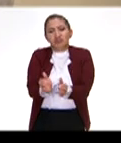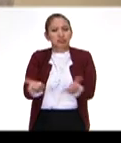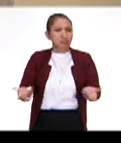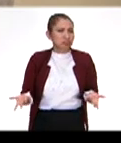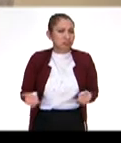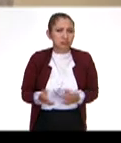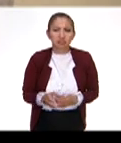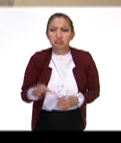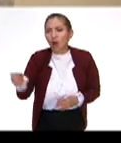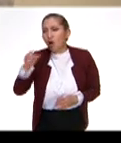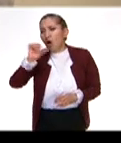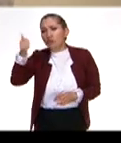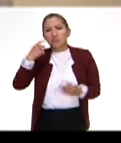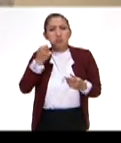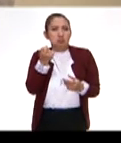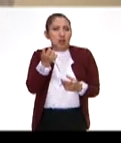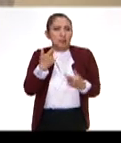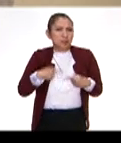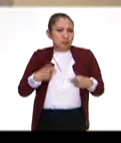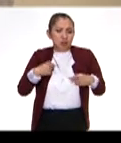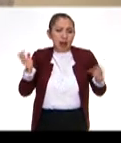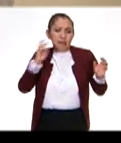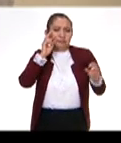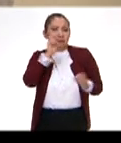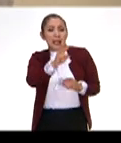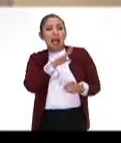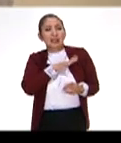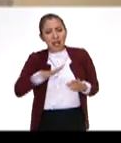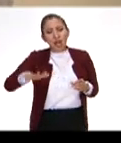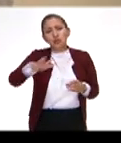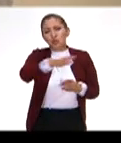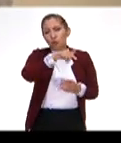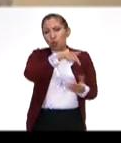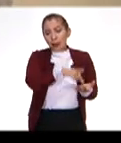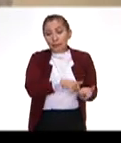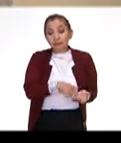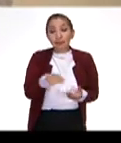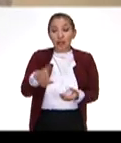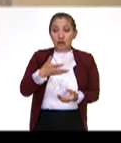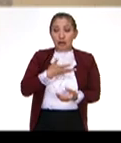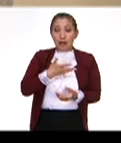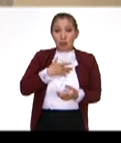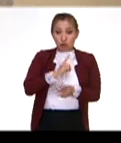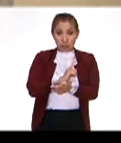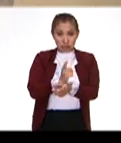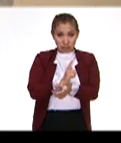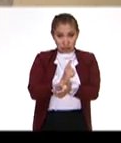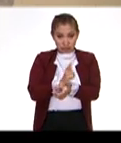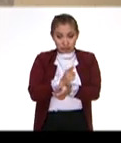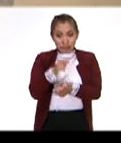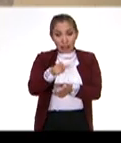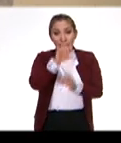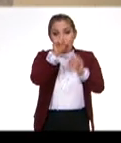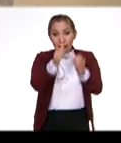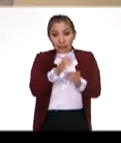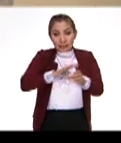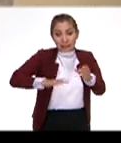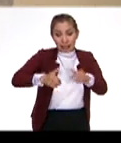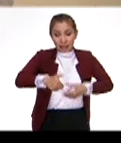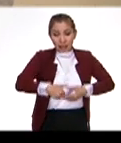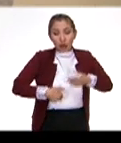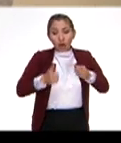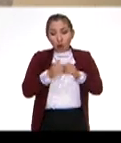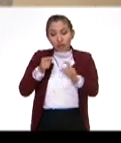tiene menos espectadores. Tiene su público. Ahora, nosotros tenemos la licenciatura en artes escénicas